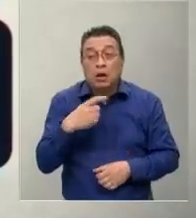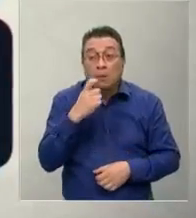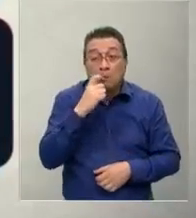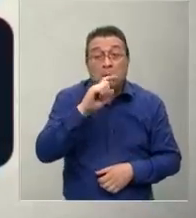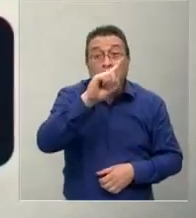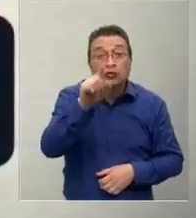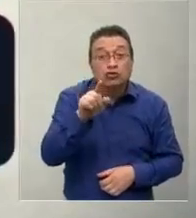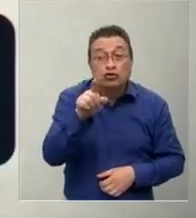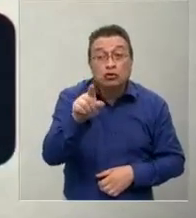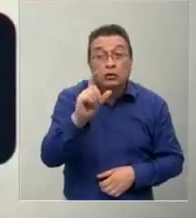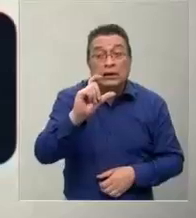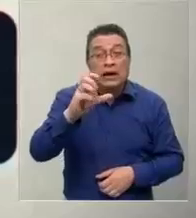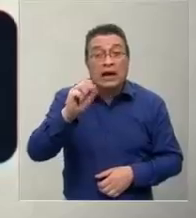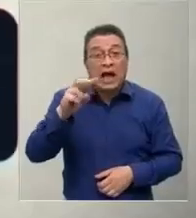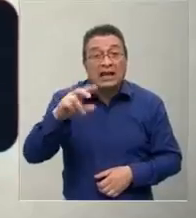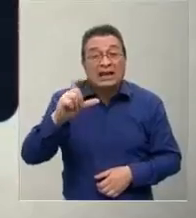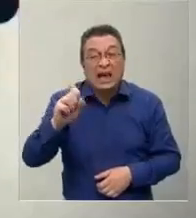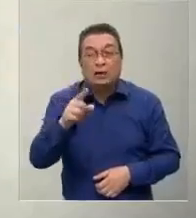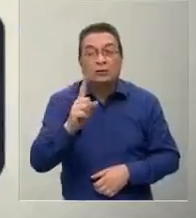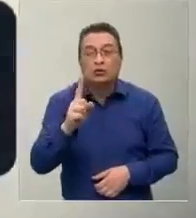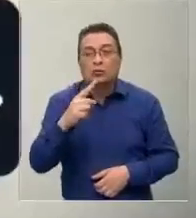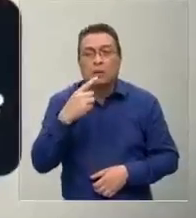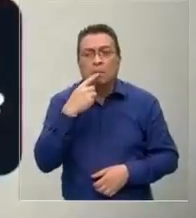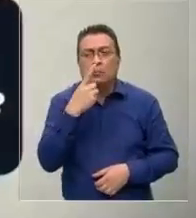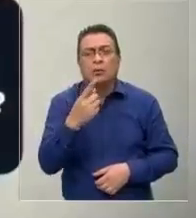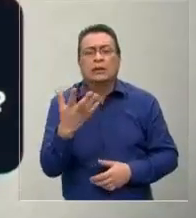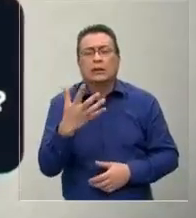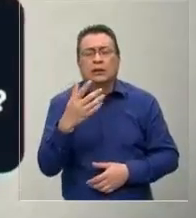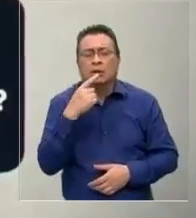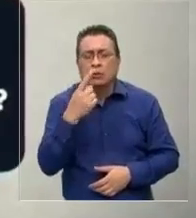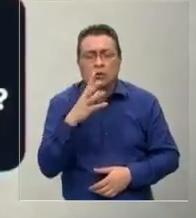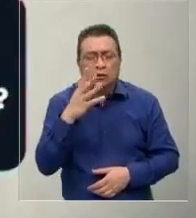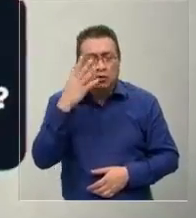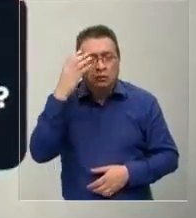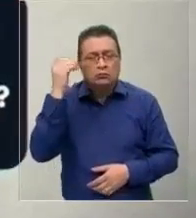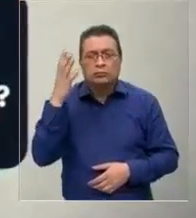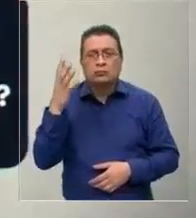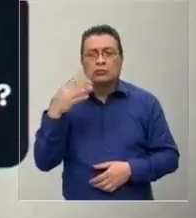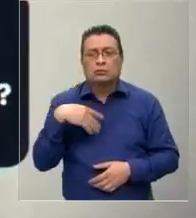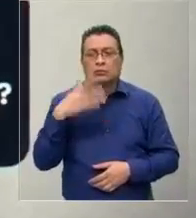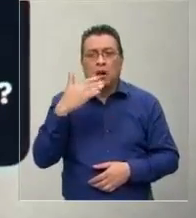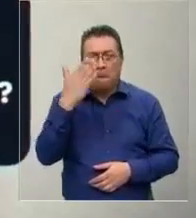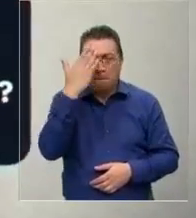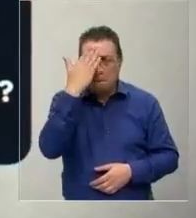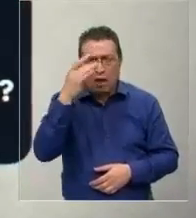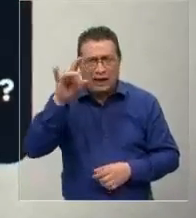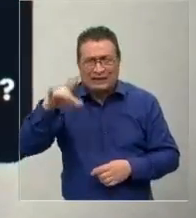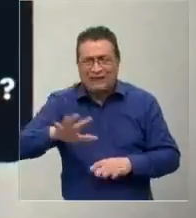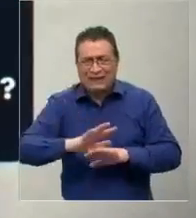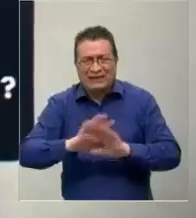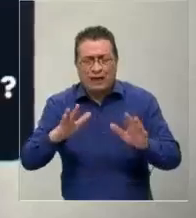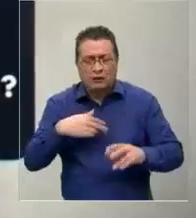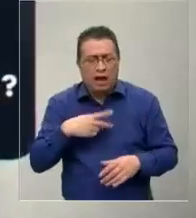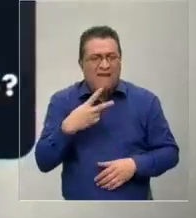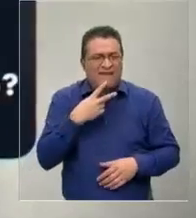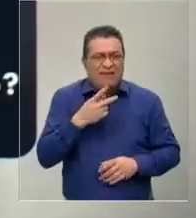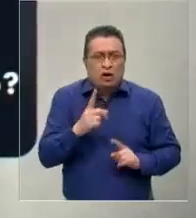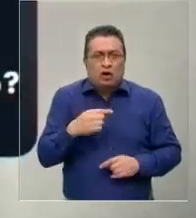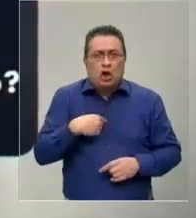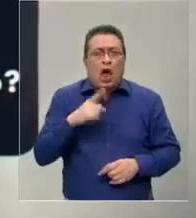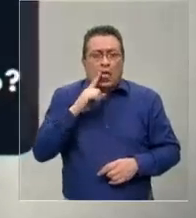Ganga? No recuerdo la pregunta que le iba a hacer. Los malos no van a saber nada ni dónde vivo. Tengo